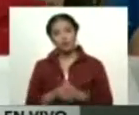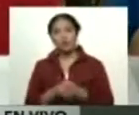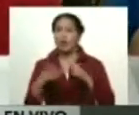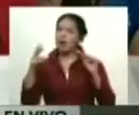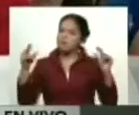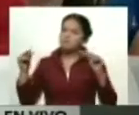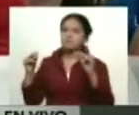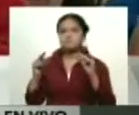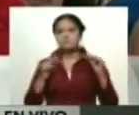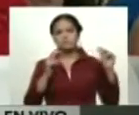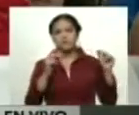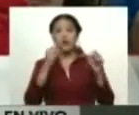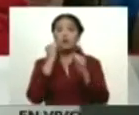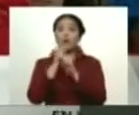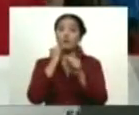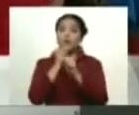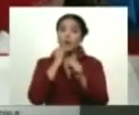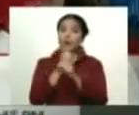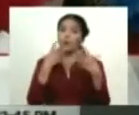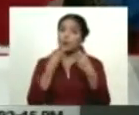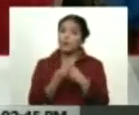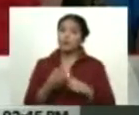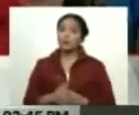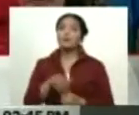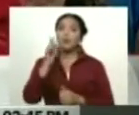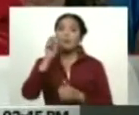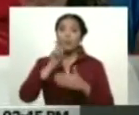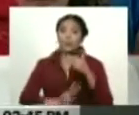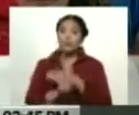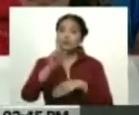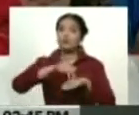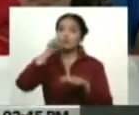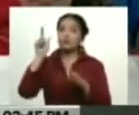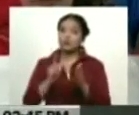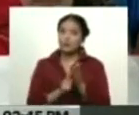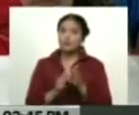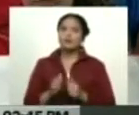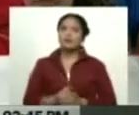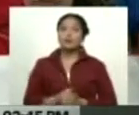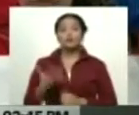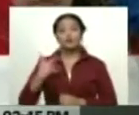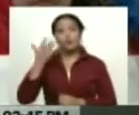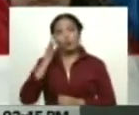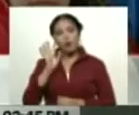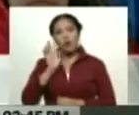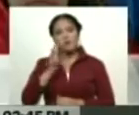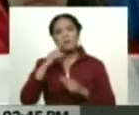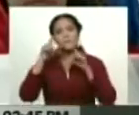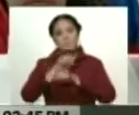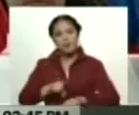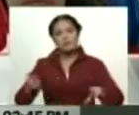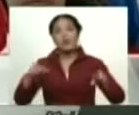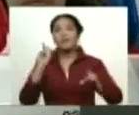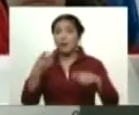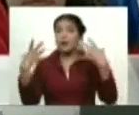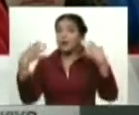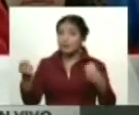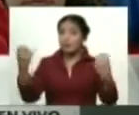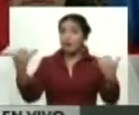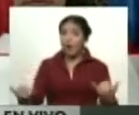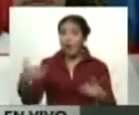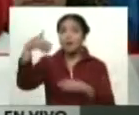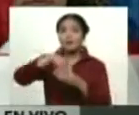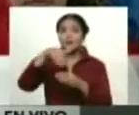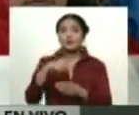diálogo, con trabajo conjunto y con una visión nacional. Ese es el mensaje, yo creo que debe ser captado en esta elección número